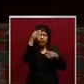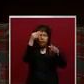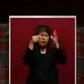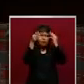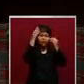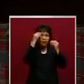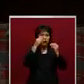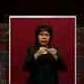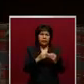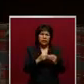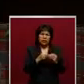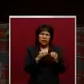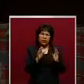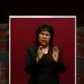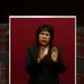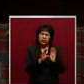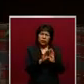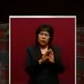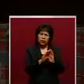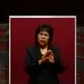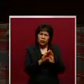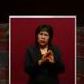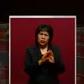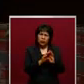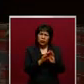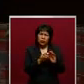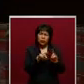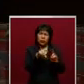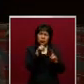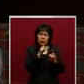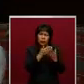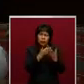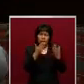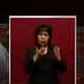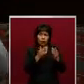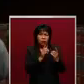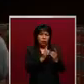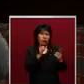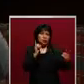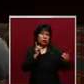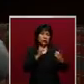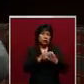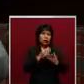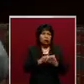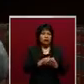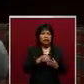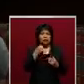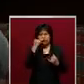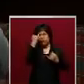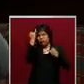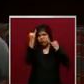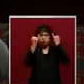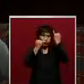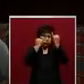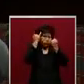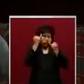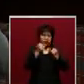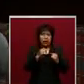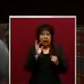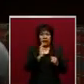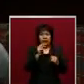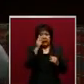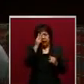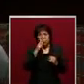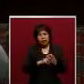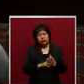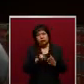aprendizajes, diseñar el modo de alcanzar los aprendizajes, pero a distancia. Entonces ahora viene la creatividad. ¿Será que me filmo a mí mismo como maestro